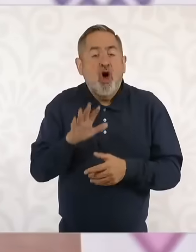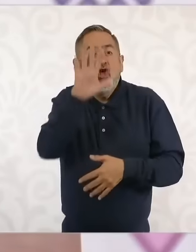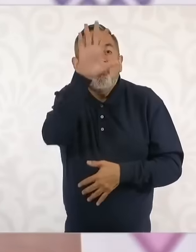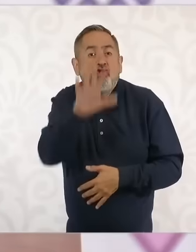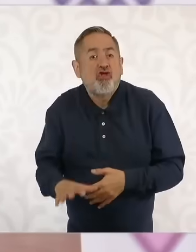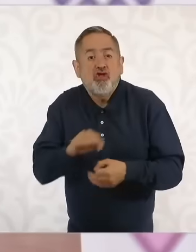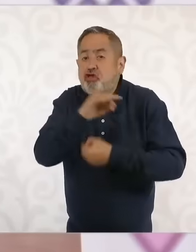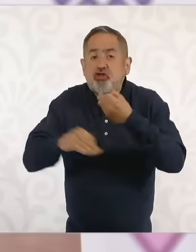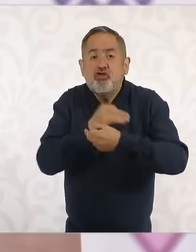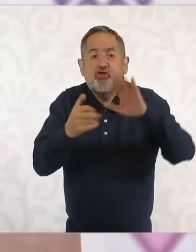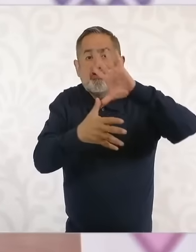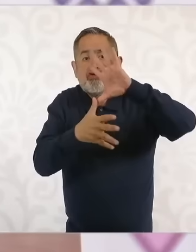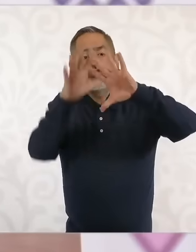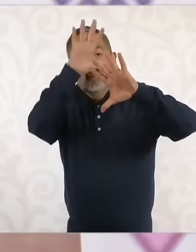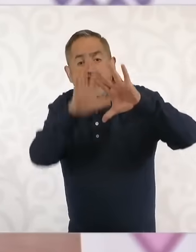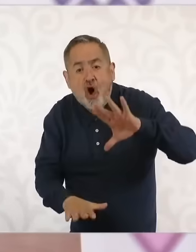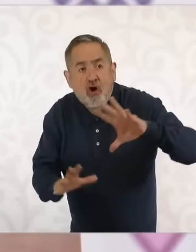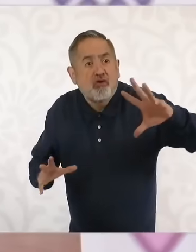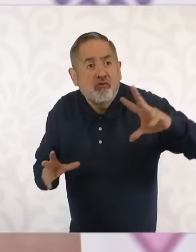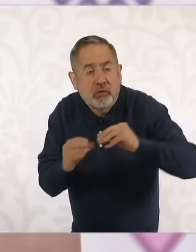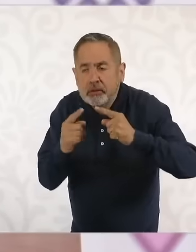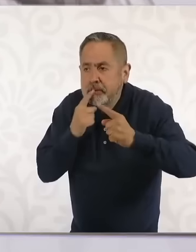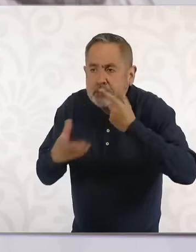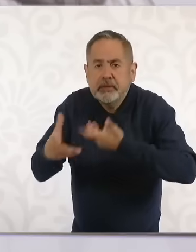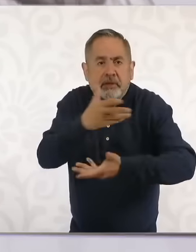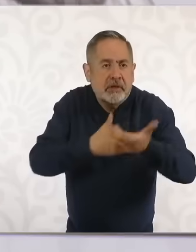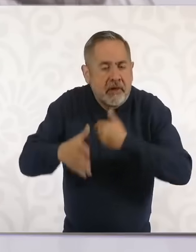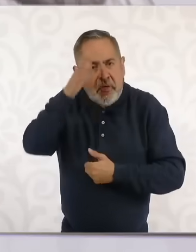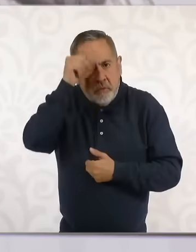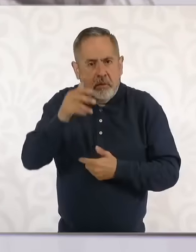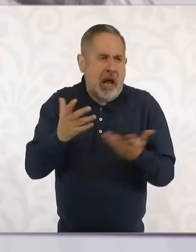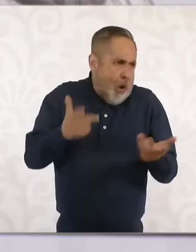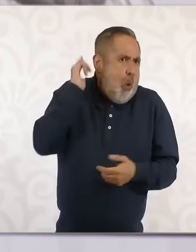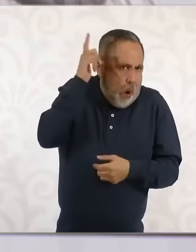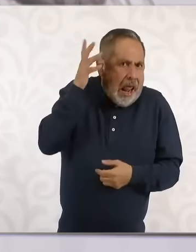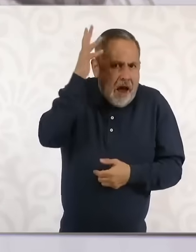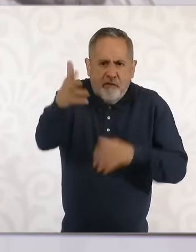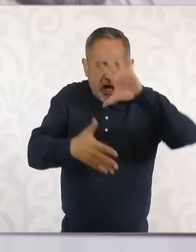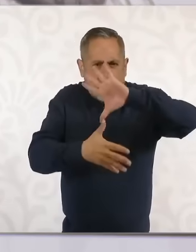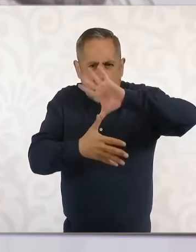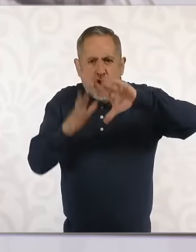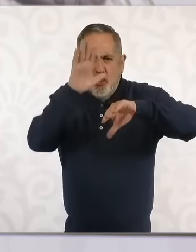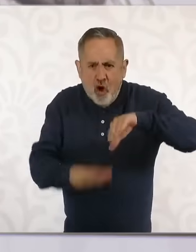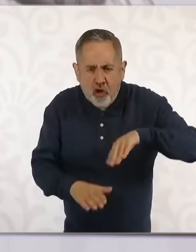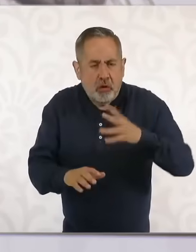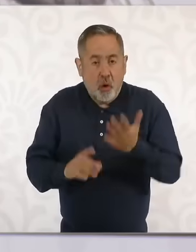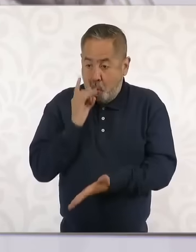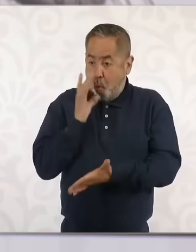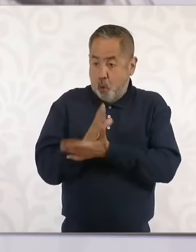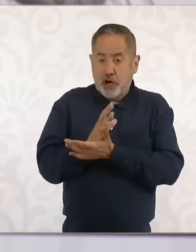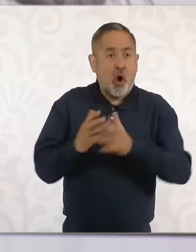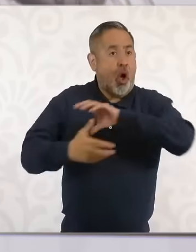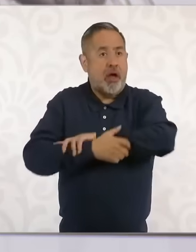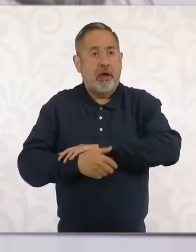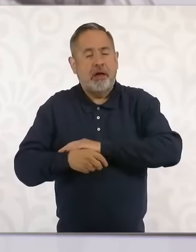los estados que componen el continente. Que esto es deseable y factible, no solamente el Tratado Comercial de